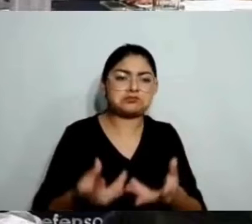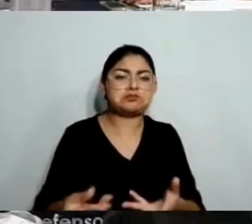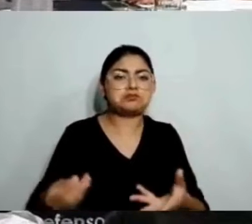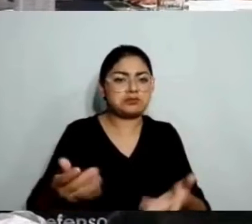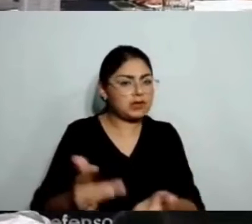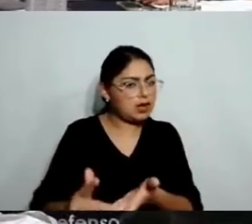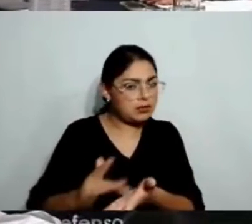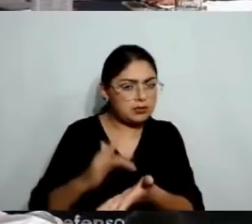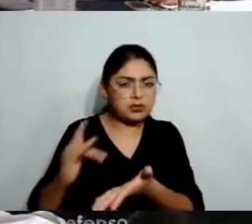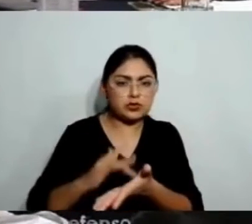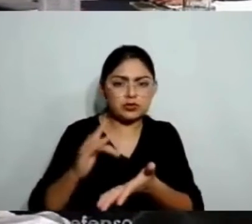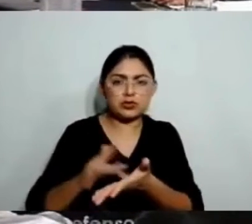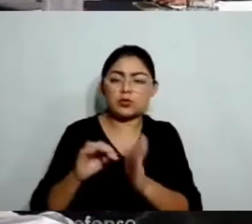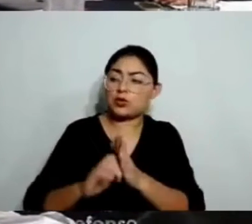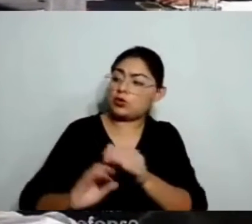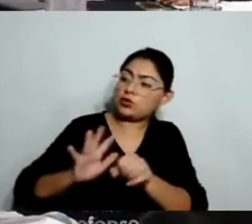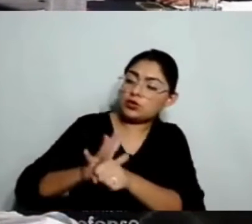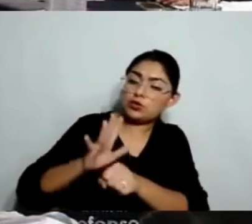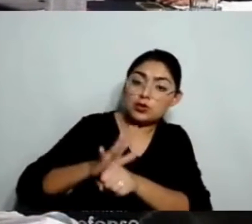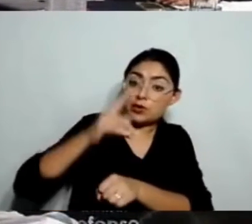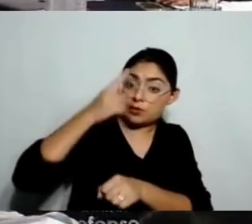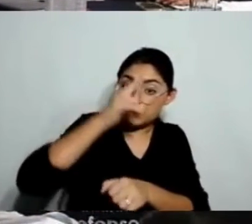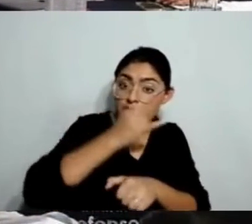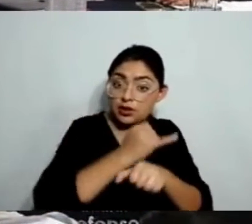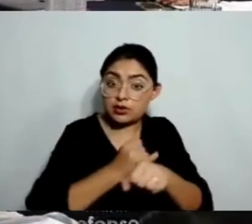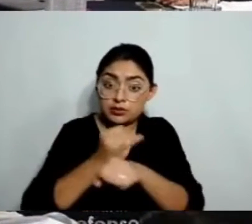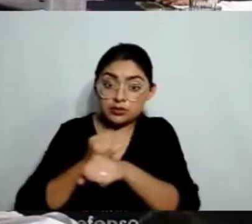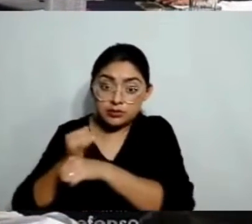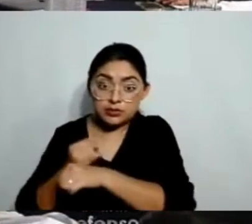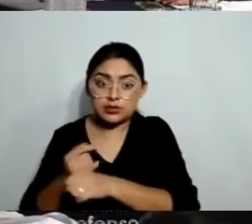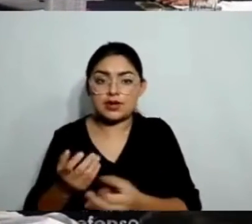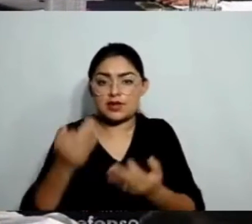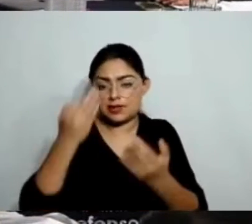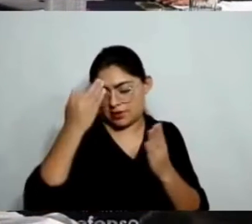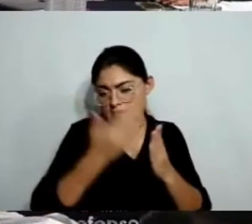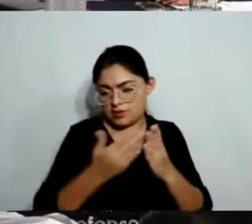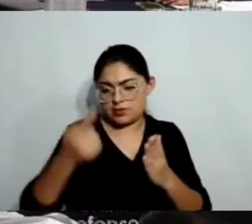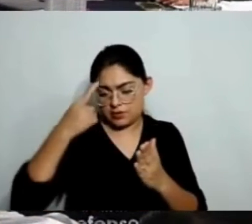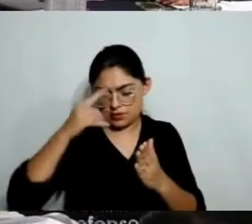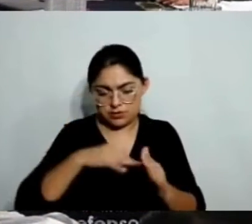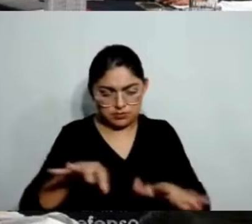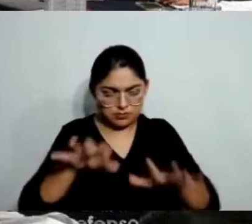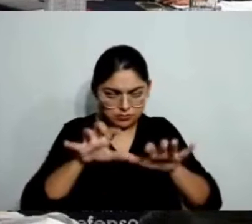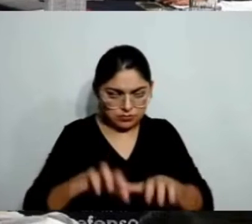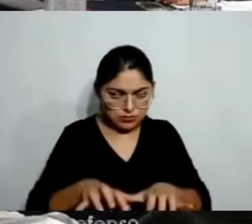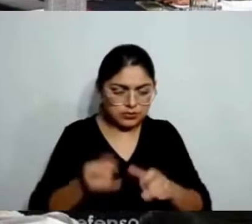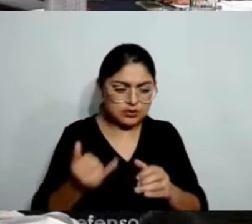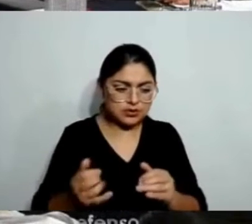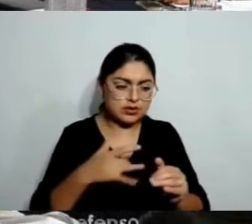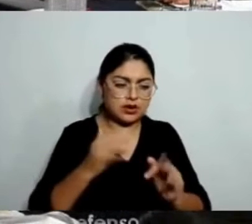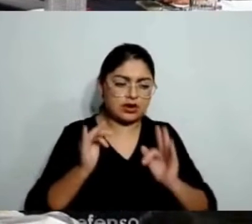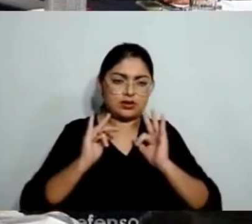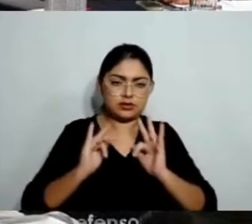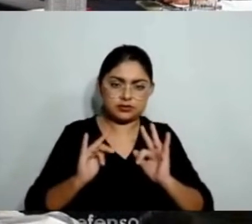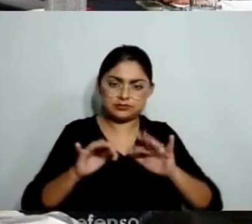investigación tiempo para escribir tranquilidad para escribir que creo que quienes trabajamos en cualquier oficina sabemos que